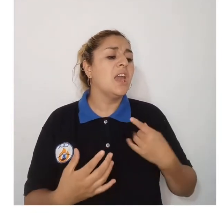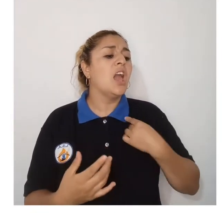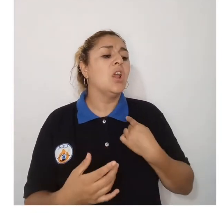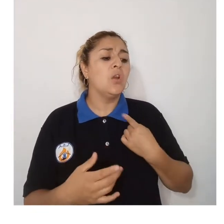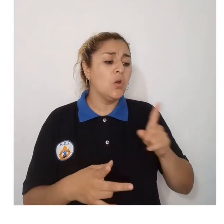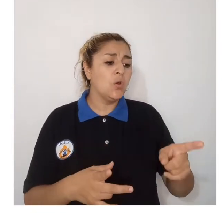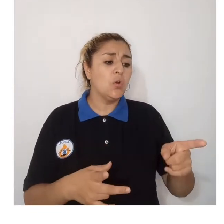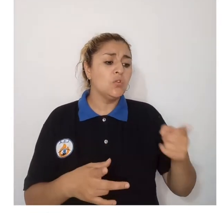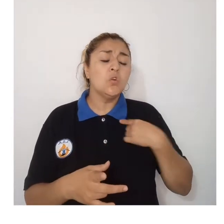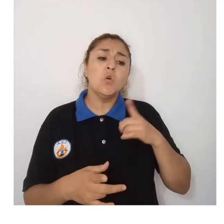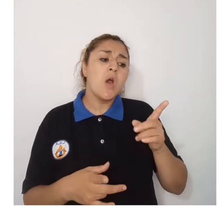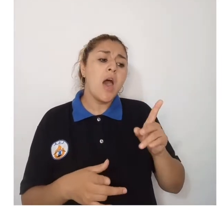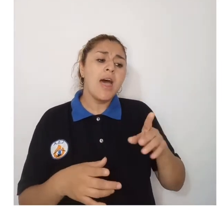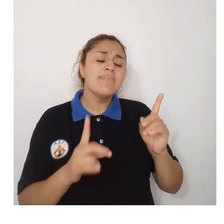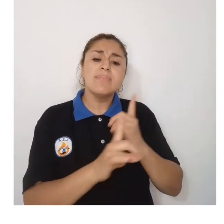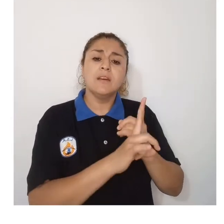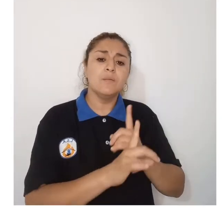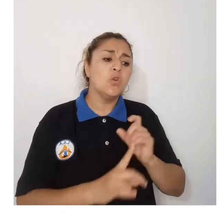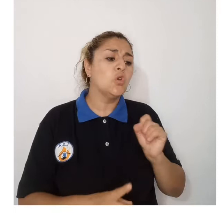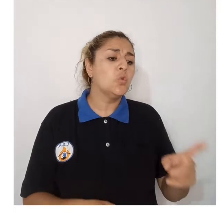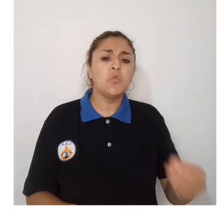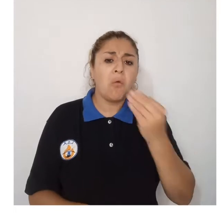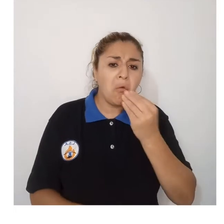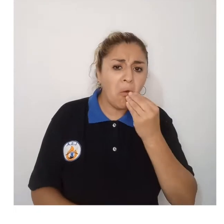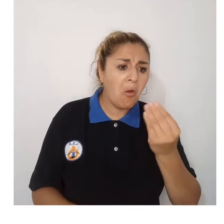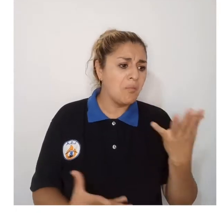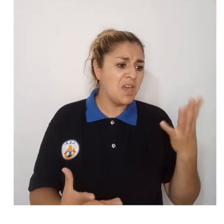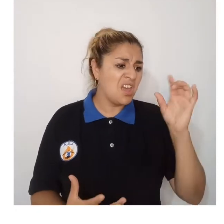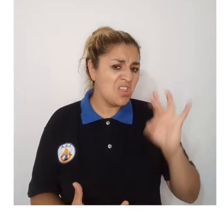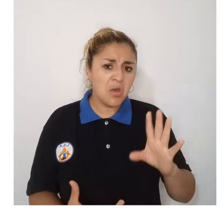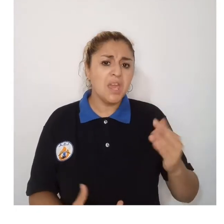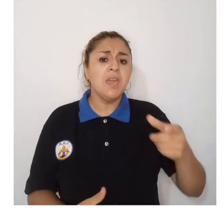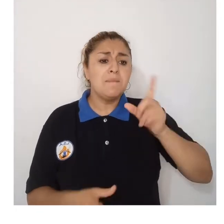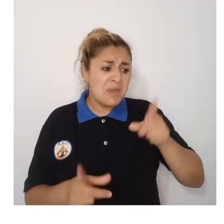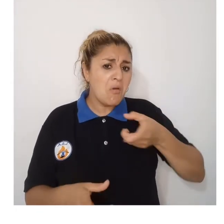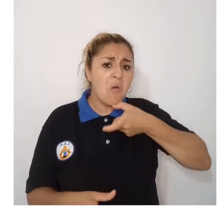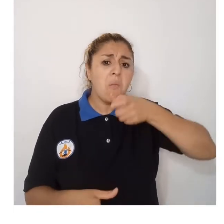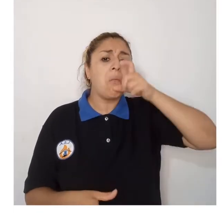escribas otros pero los tuyos como mini bebé